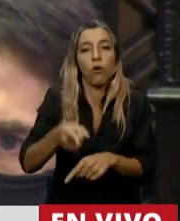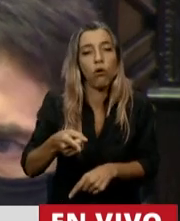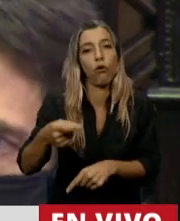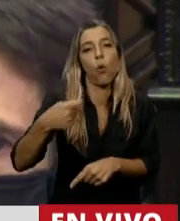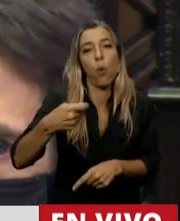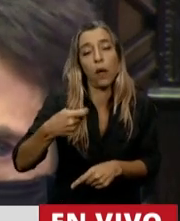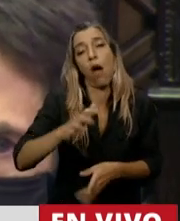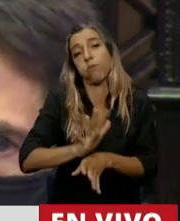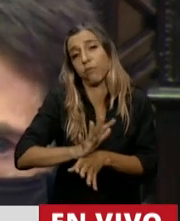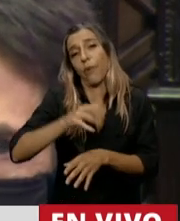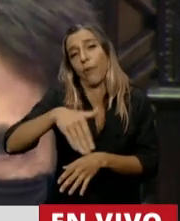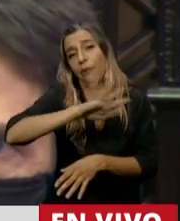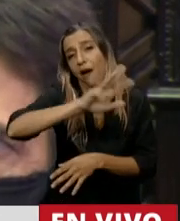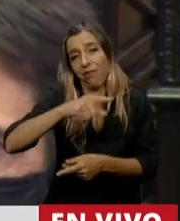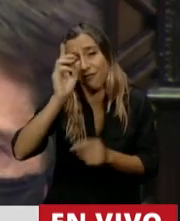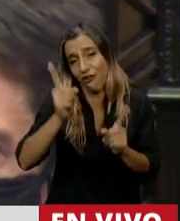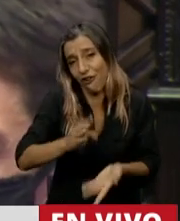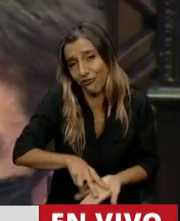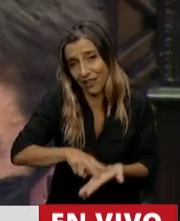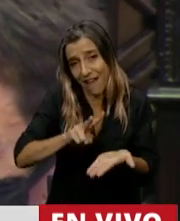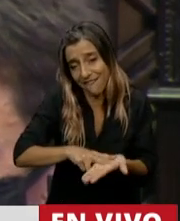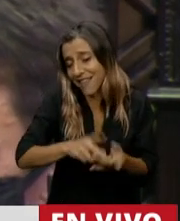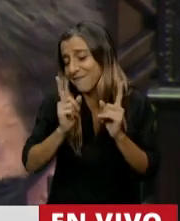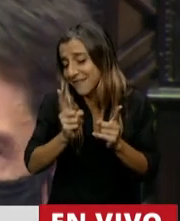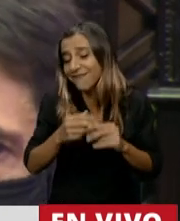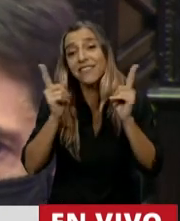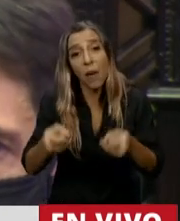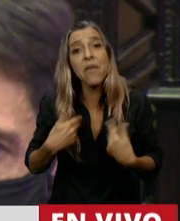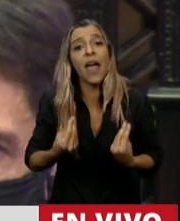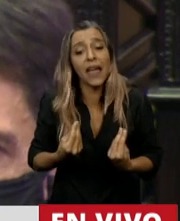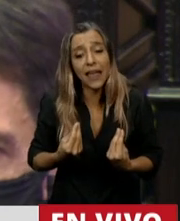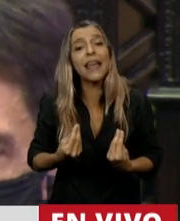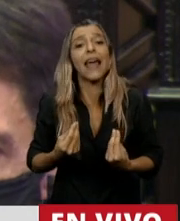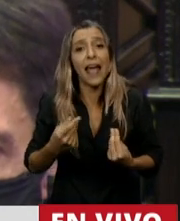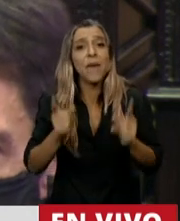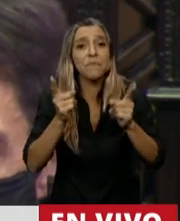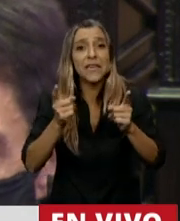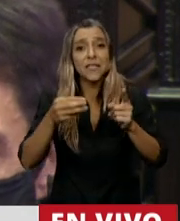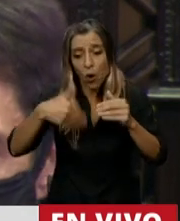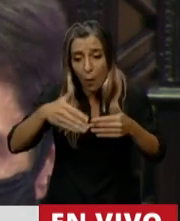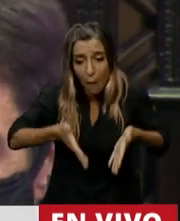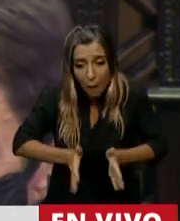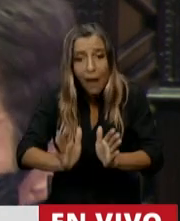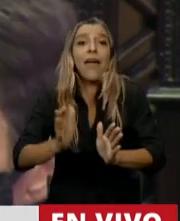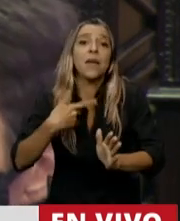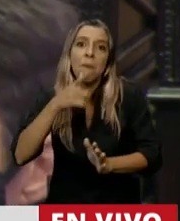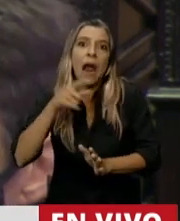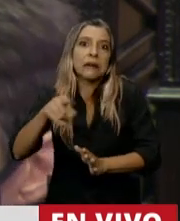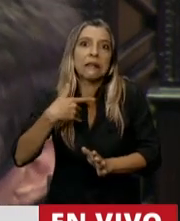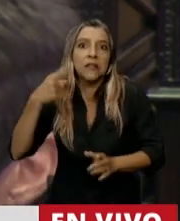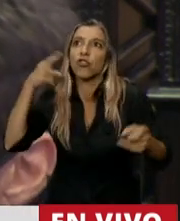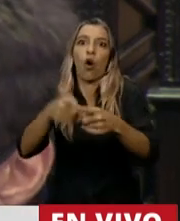a robar. Y finalmente van a atacar a los niños por nacer, que esa parece ser su última idea. Gracias, señor presidente.